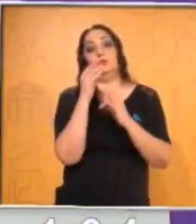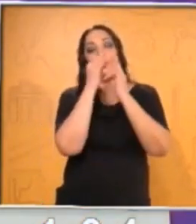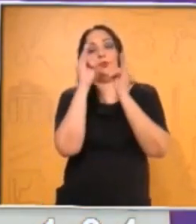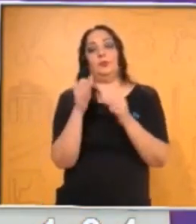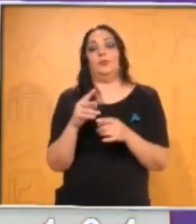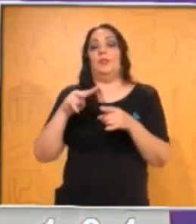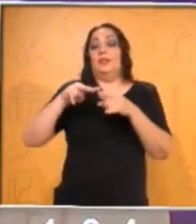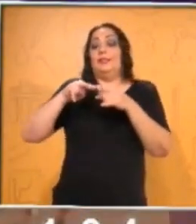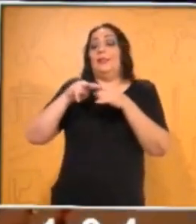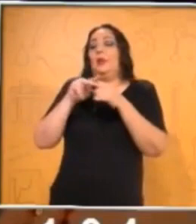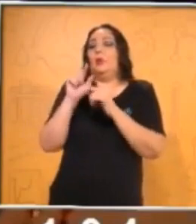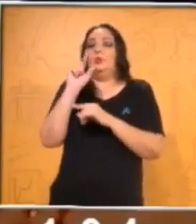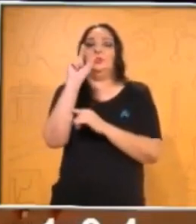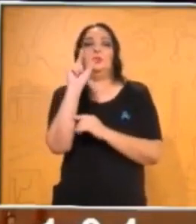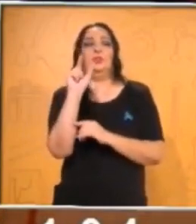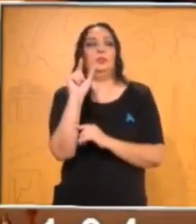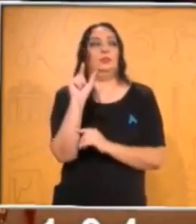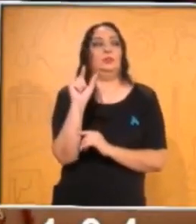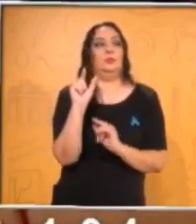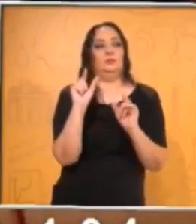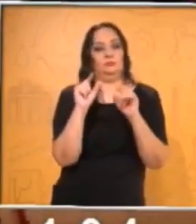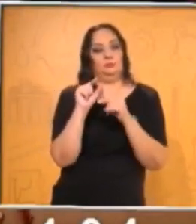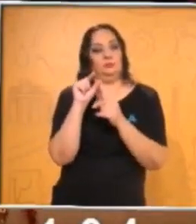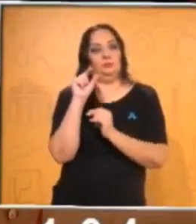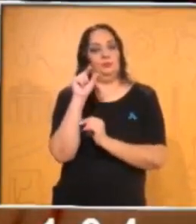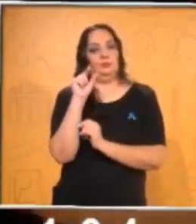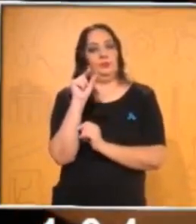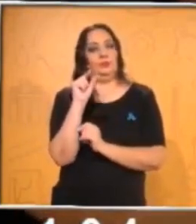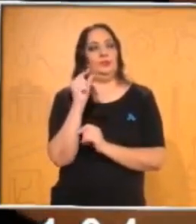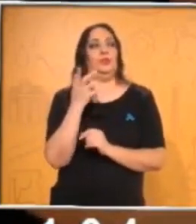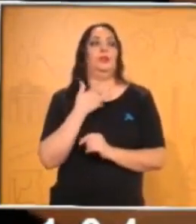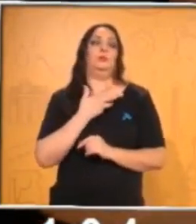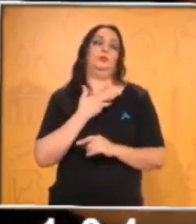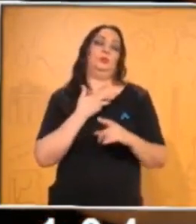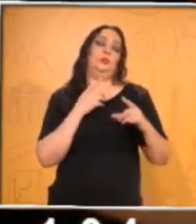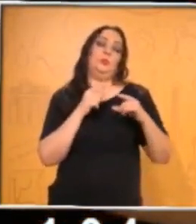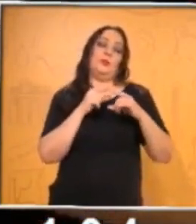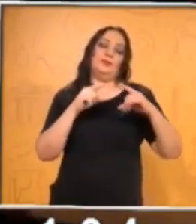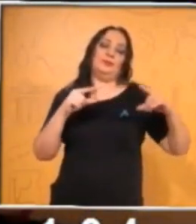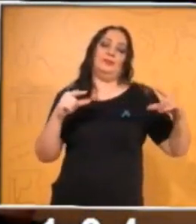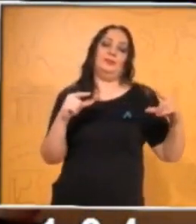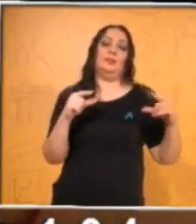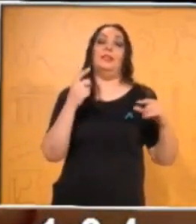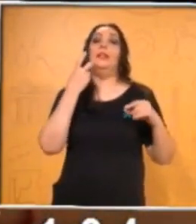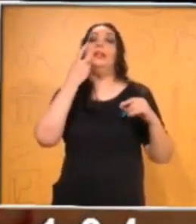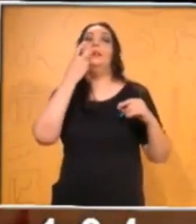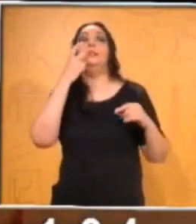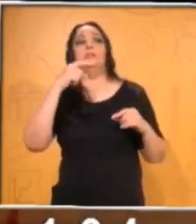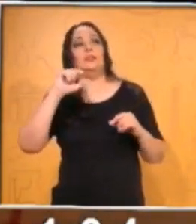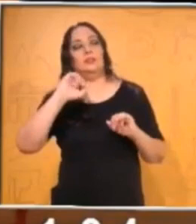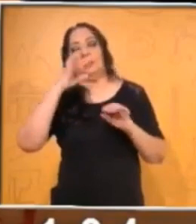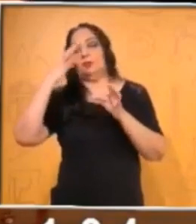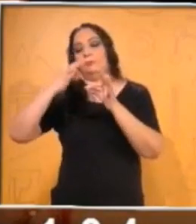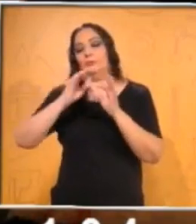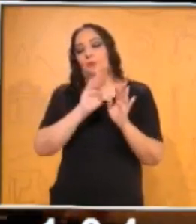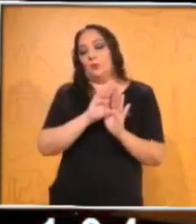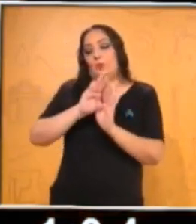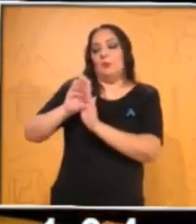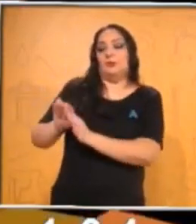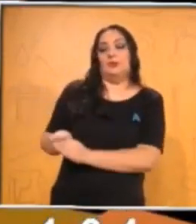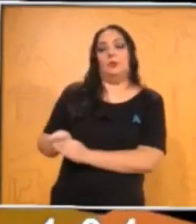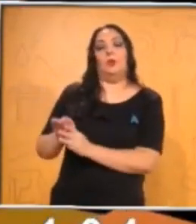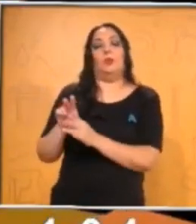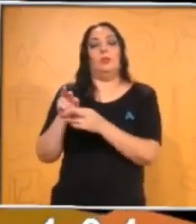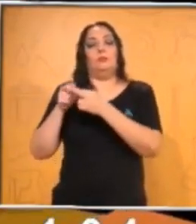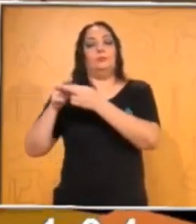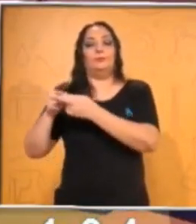Este triangulito de aquí, el piquito que teníamos arriba y esta que tenemos acá. Este triángulo ya está listo y lo vamos a dejar a un